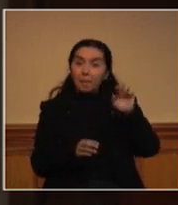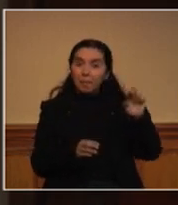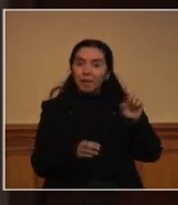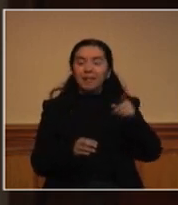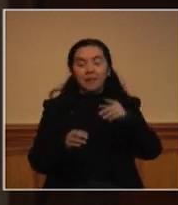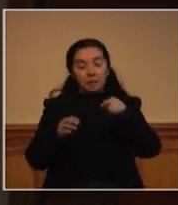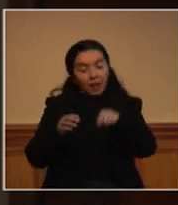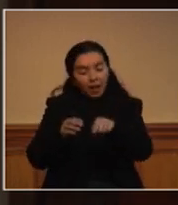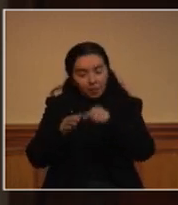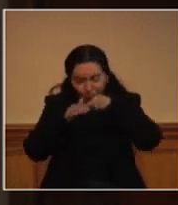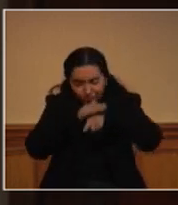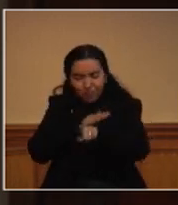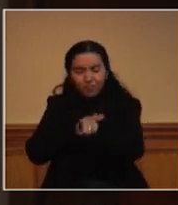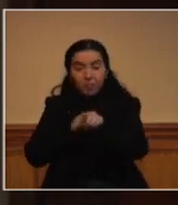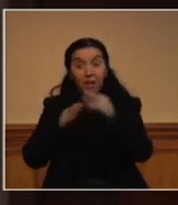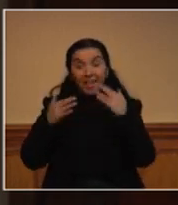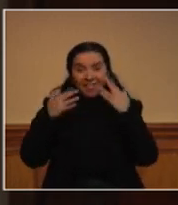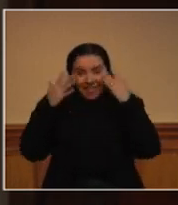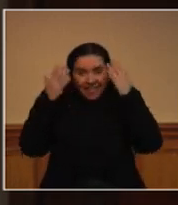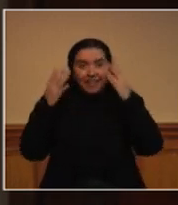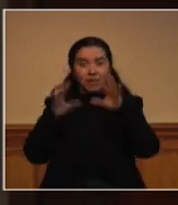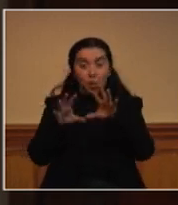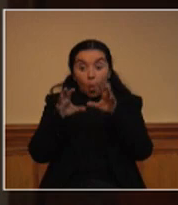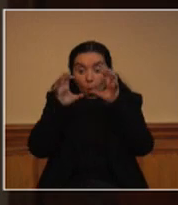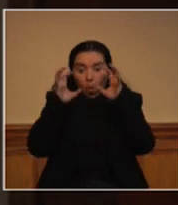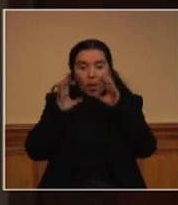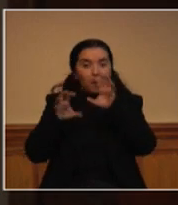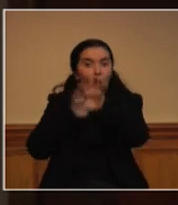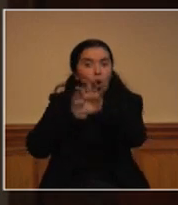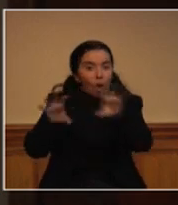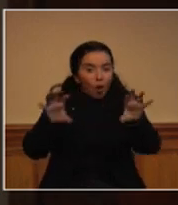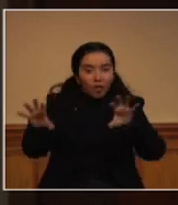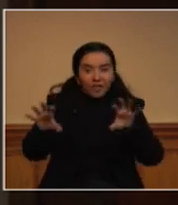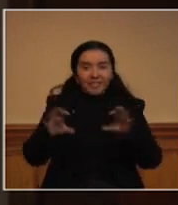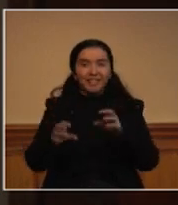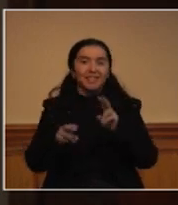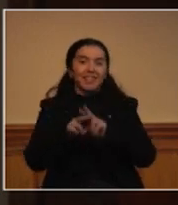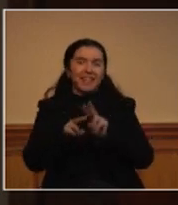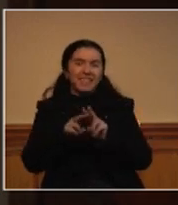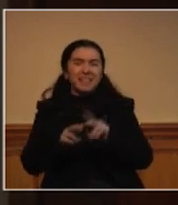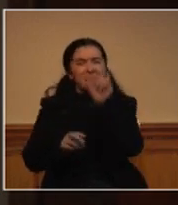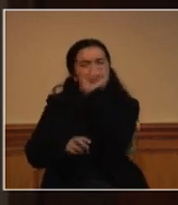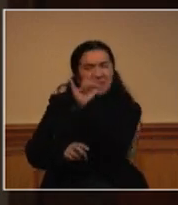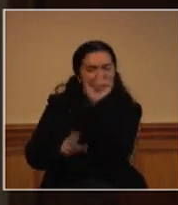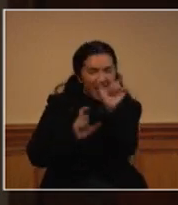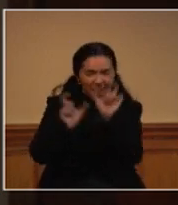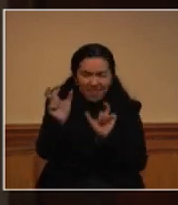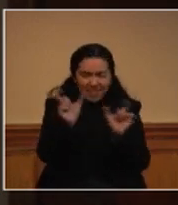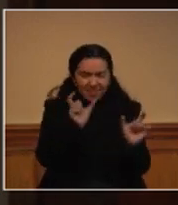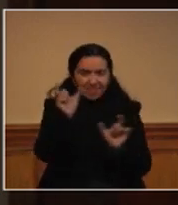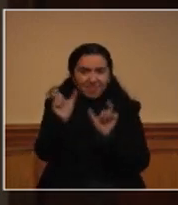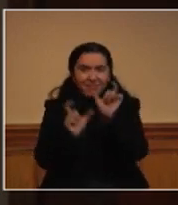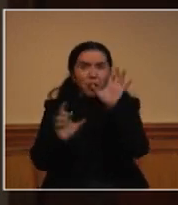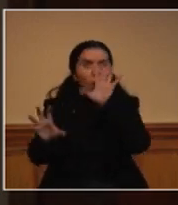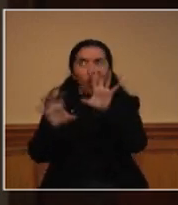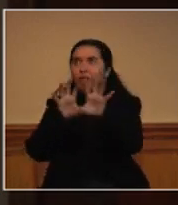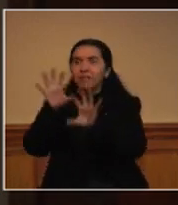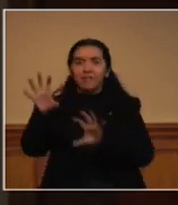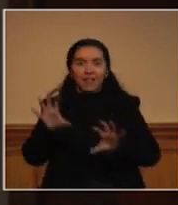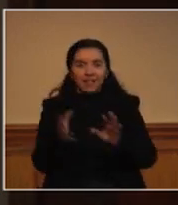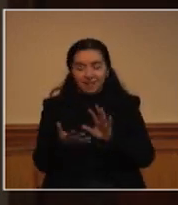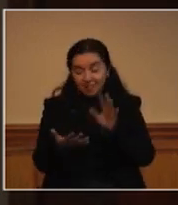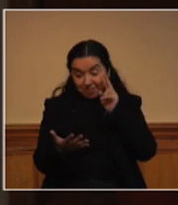entretenido, divertido, atractivo, lleno de objetos con los cuales hacer referencia, lleno de palabras, lleno de cosas